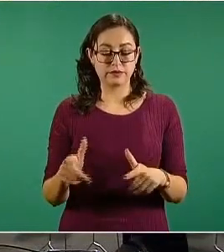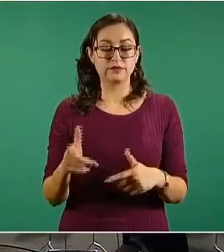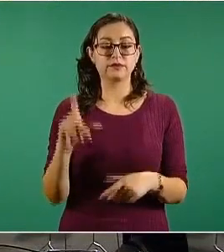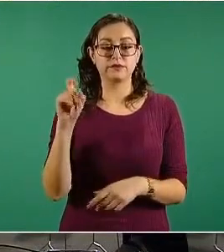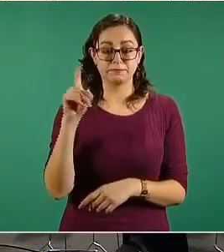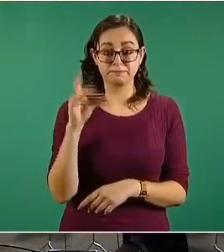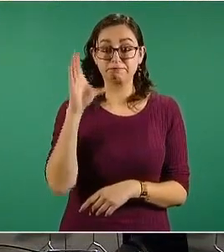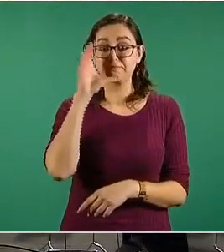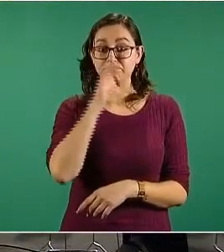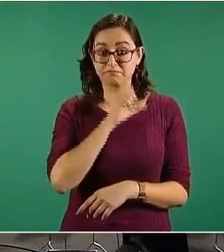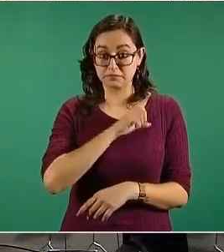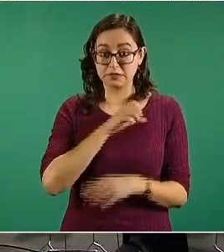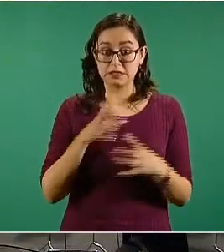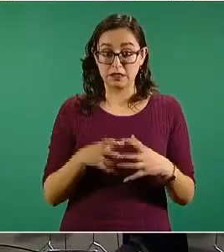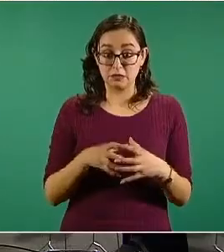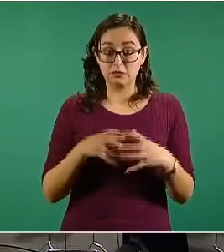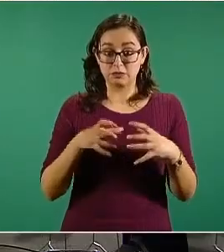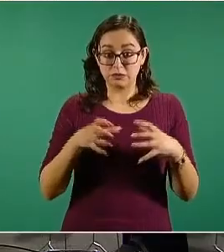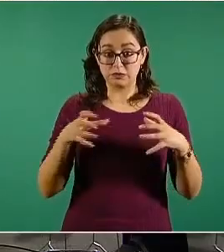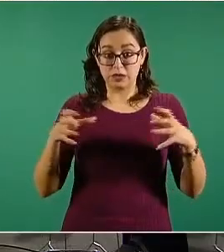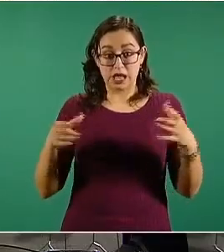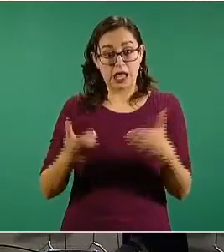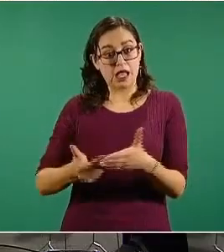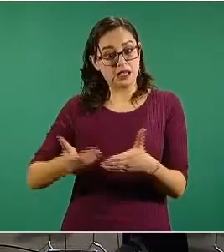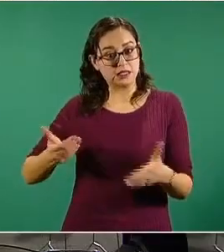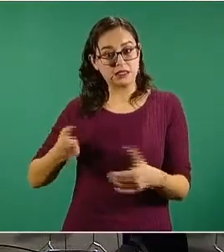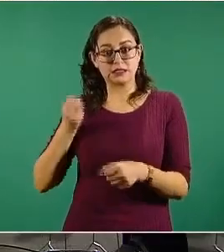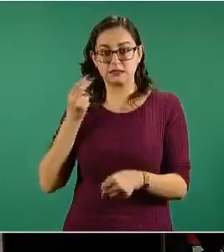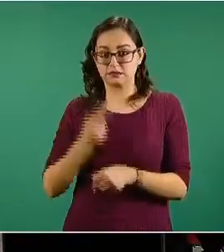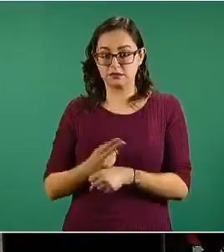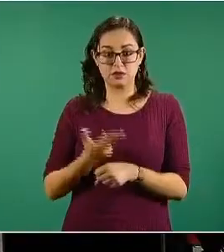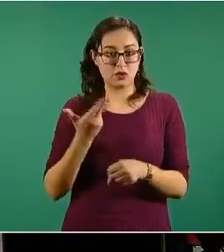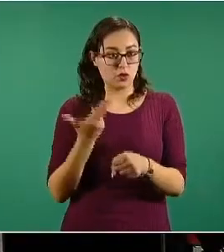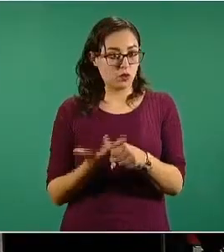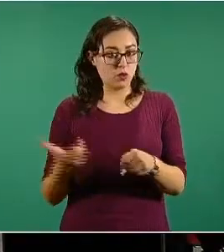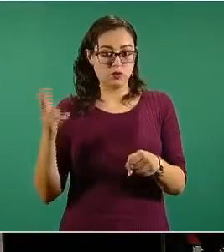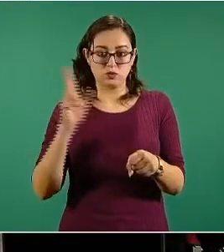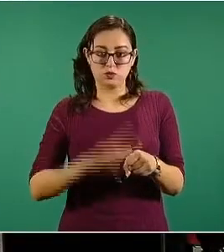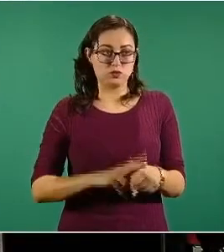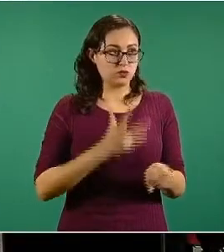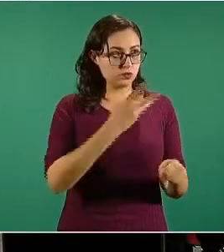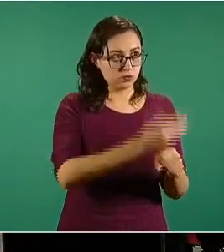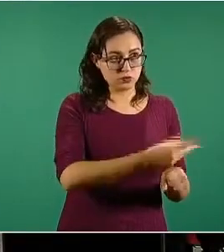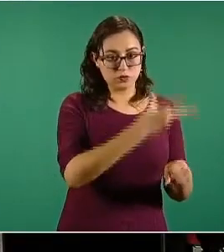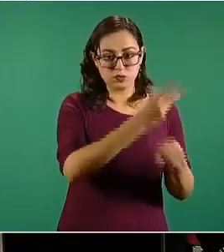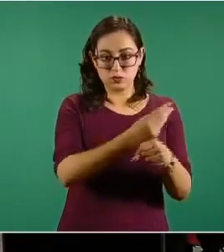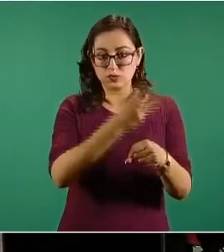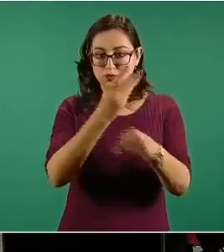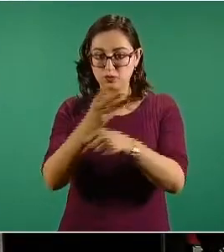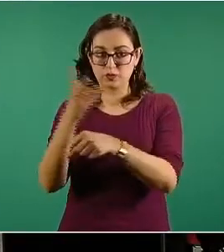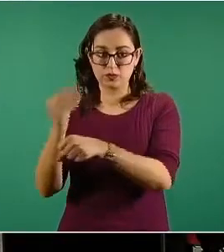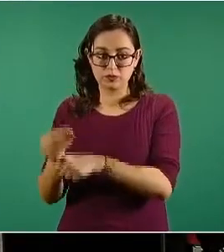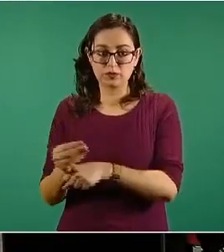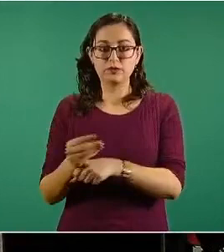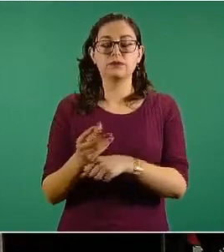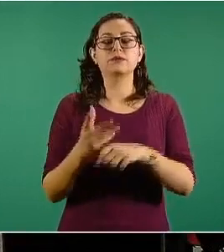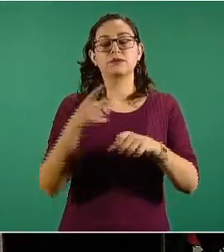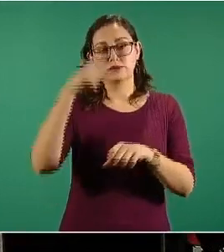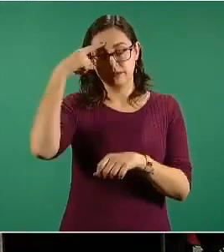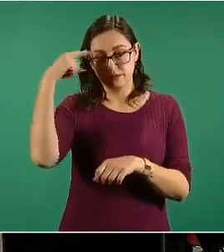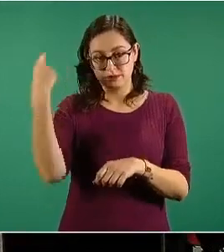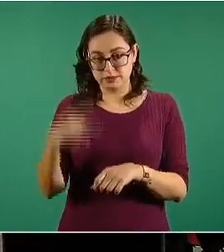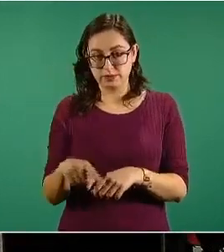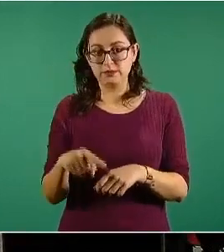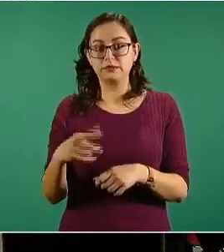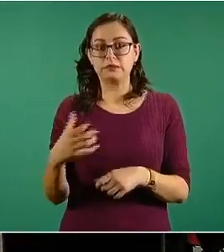su actividad está incrementando, ya están en la reconversión, en incrementar esta capacidad para evitar